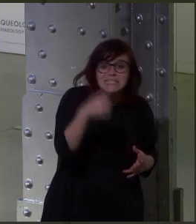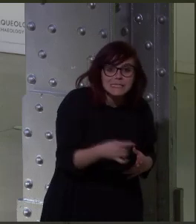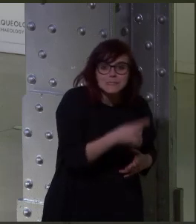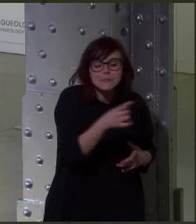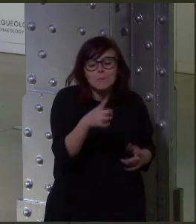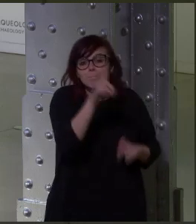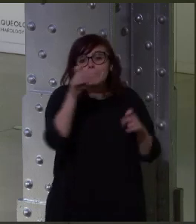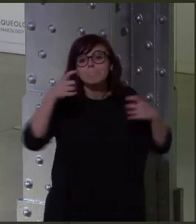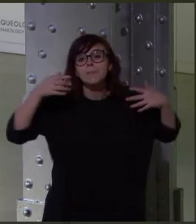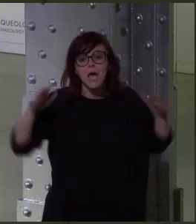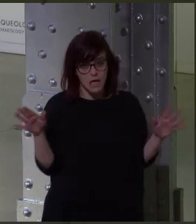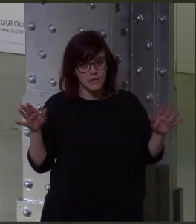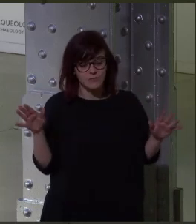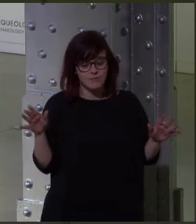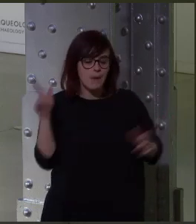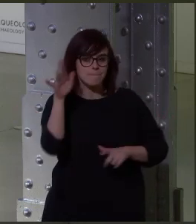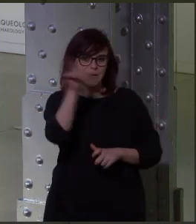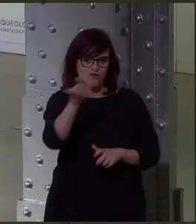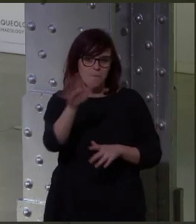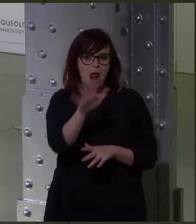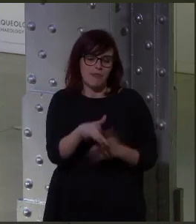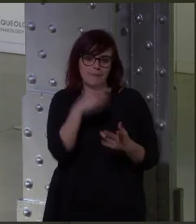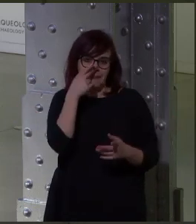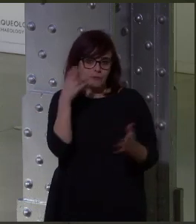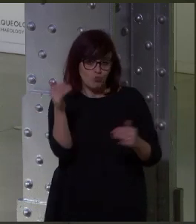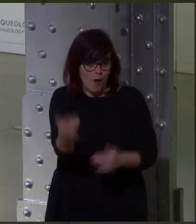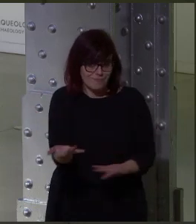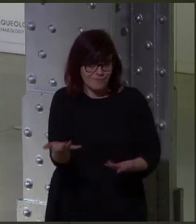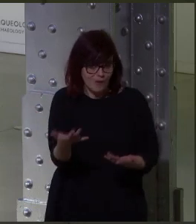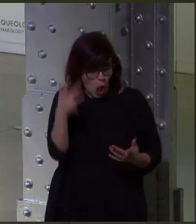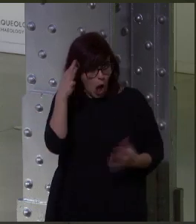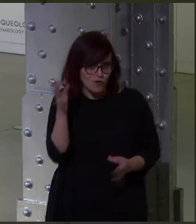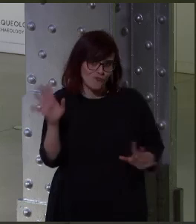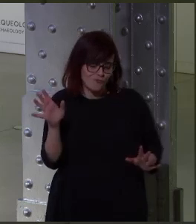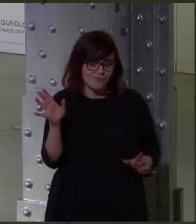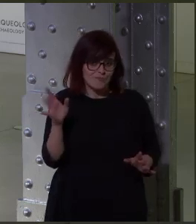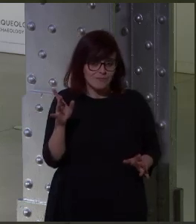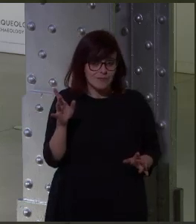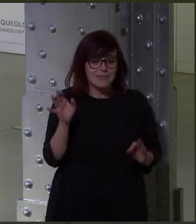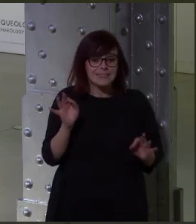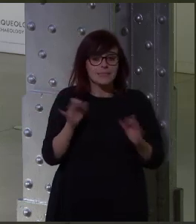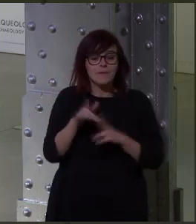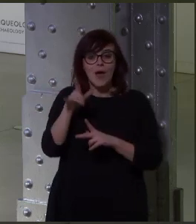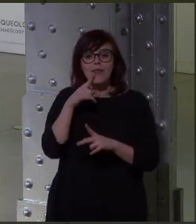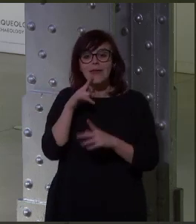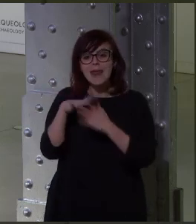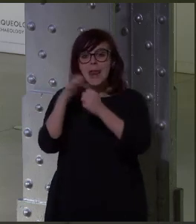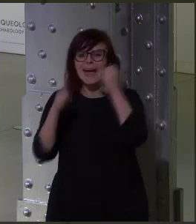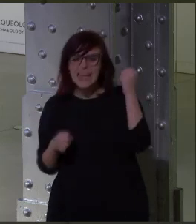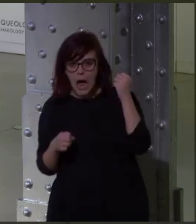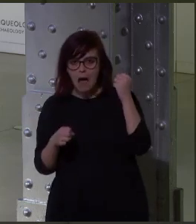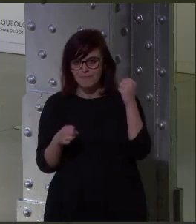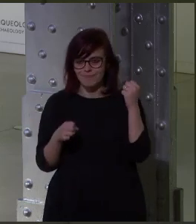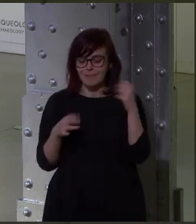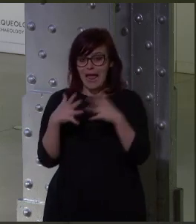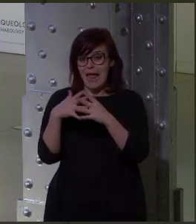interesado en comprar esto. ¿Por qué? Porque hay intereses de determinado tipo de energía,